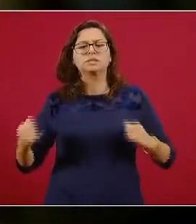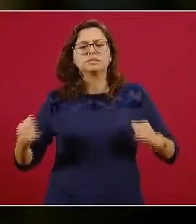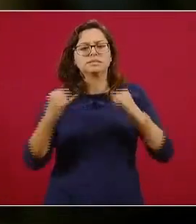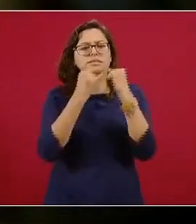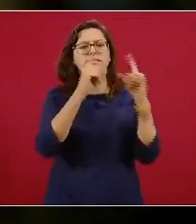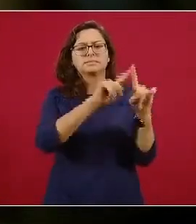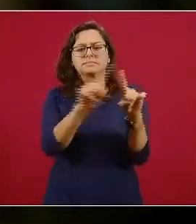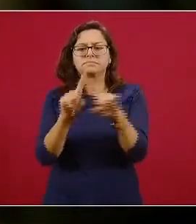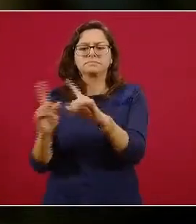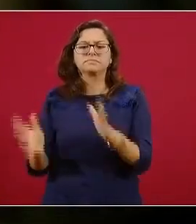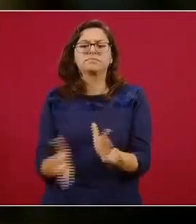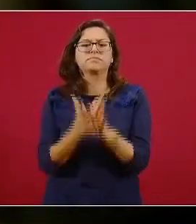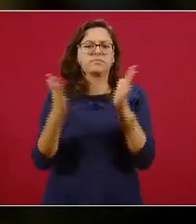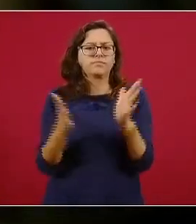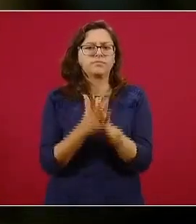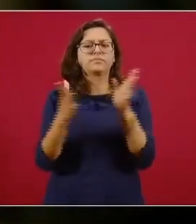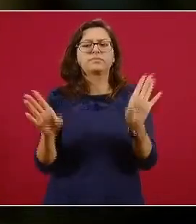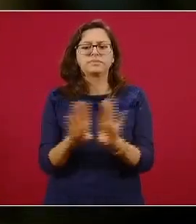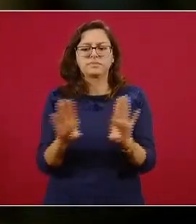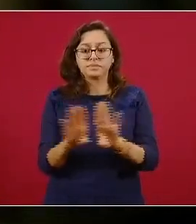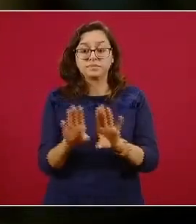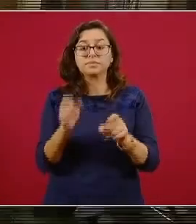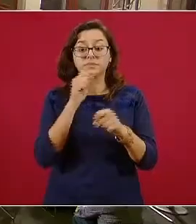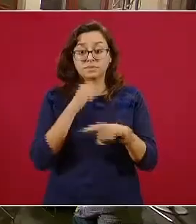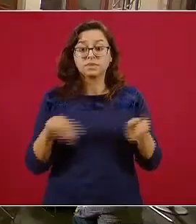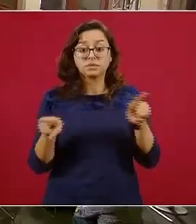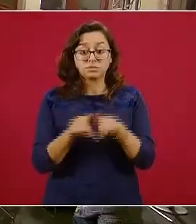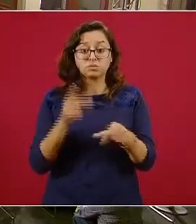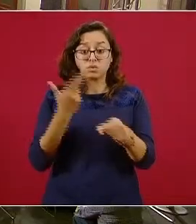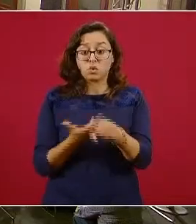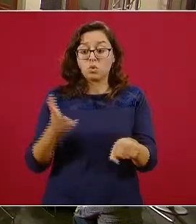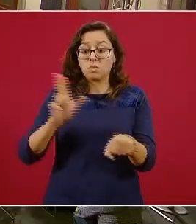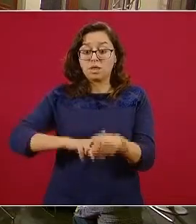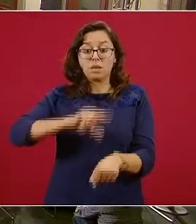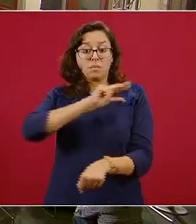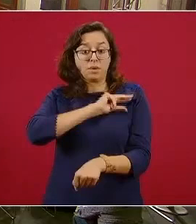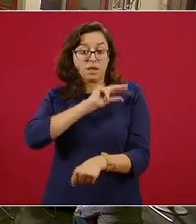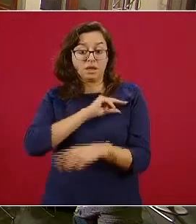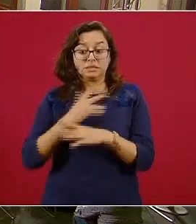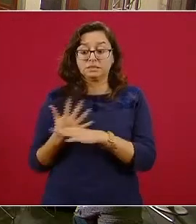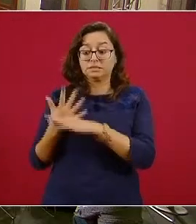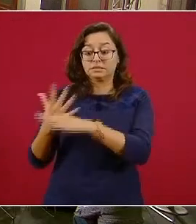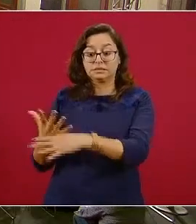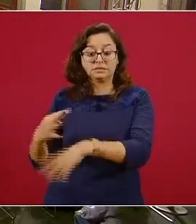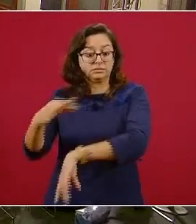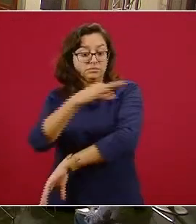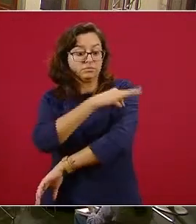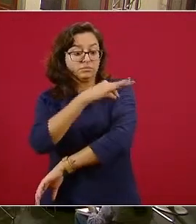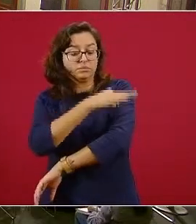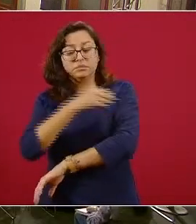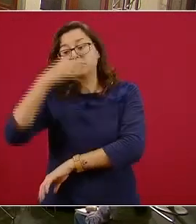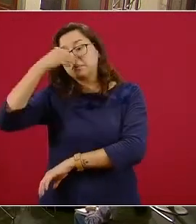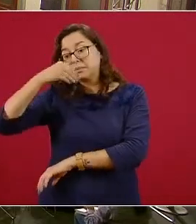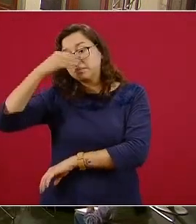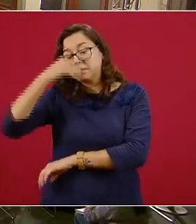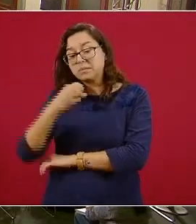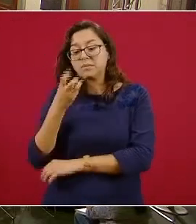estos proyectos? Y también preguntarle, hay hospitales privados que ya han comenzado a informar que el costo de la vacuna para la influenza